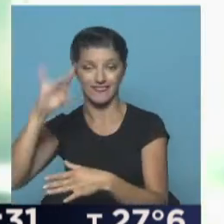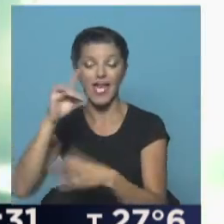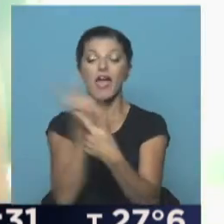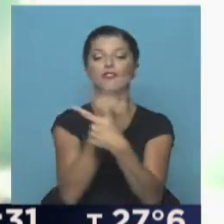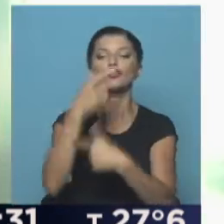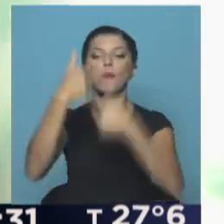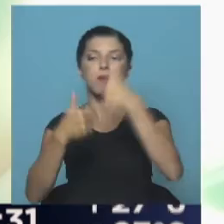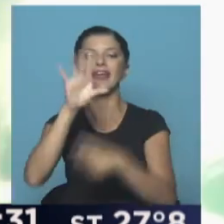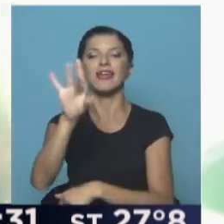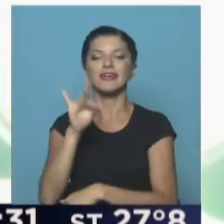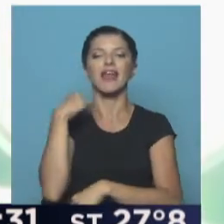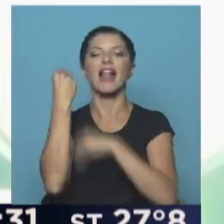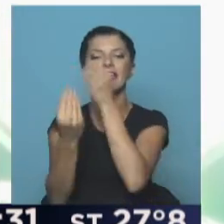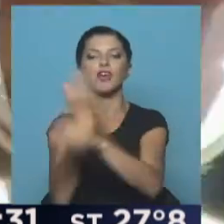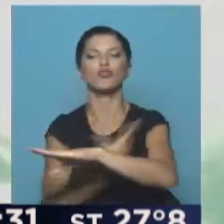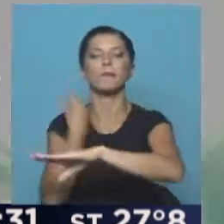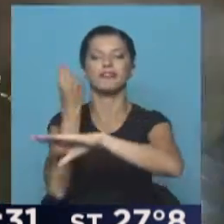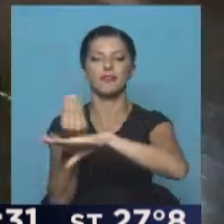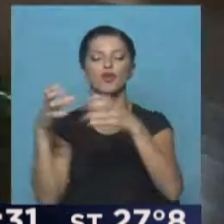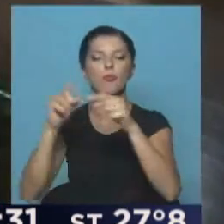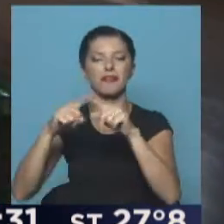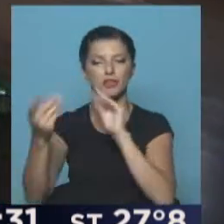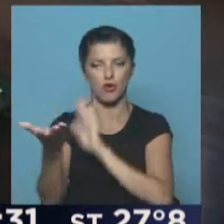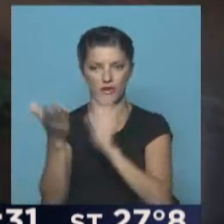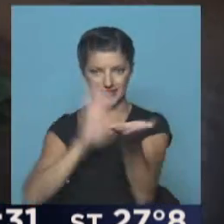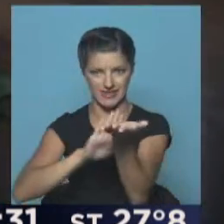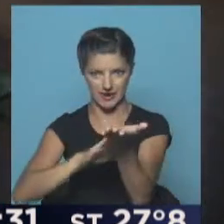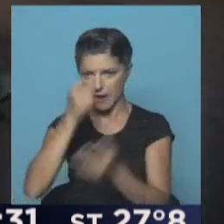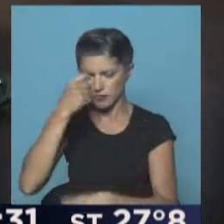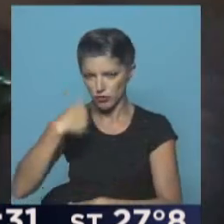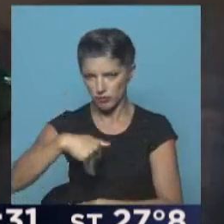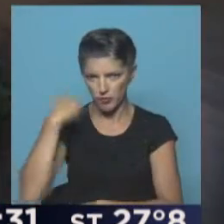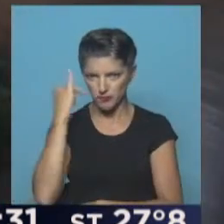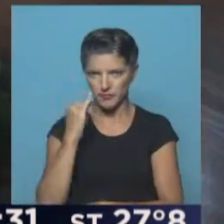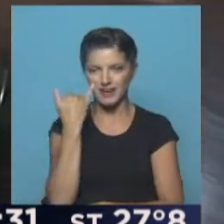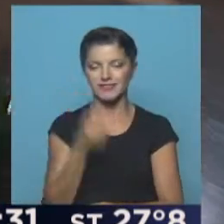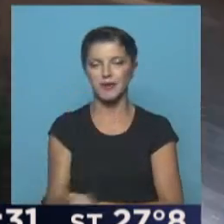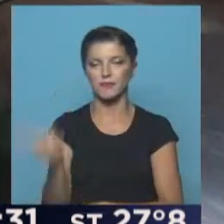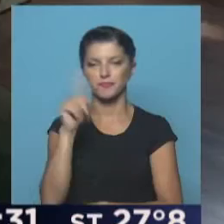presidencial de la izquierda. Se lo contamos en instantes. Ya volvemos.